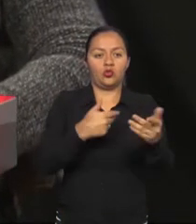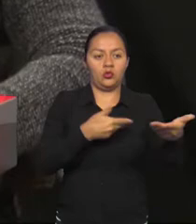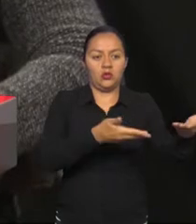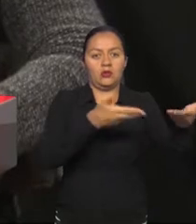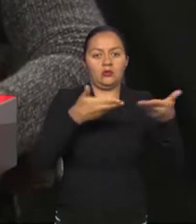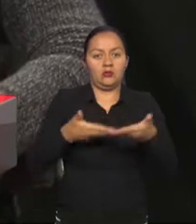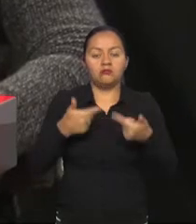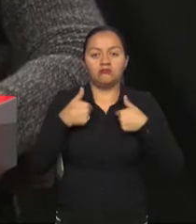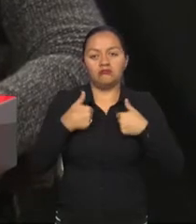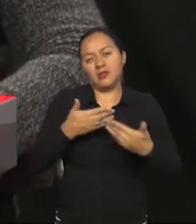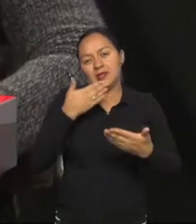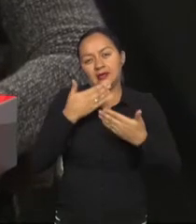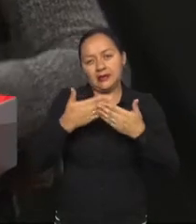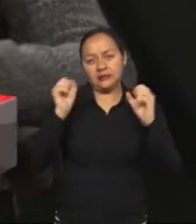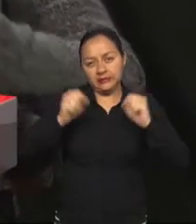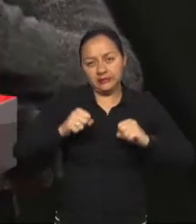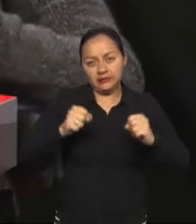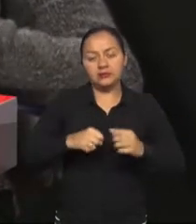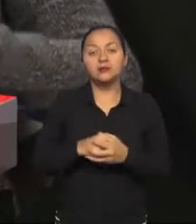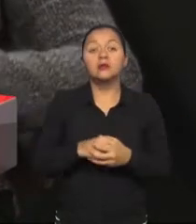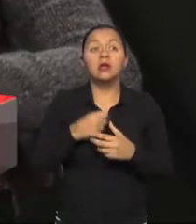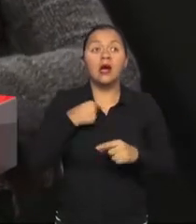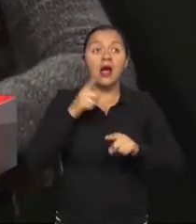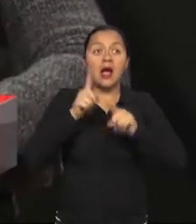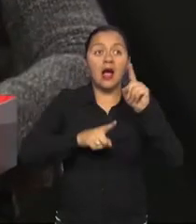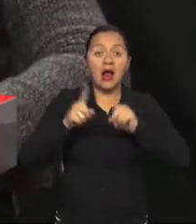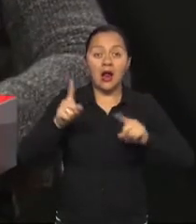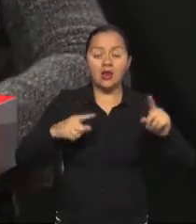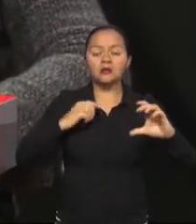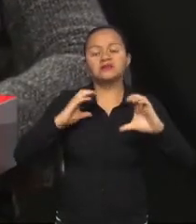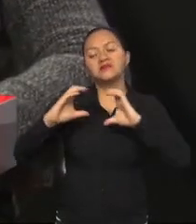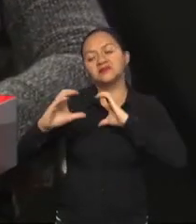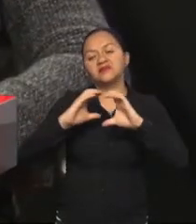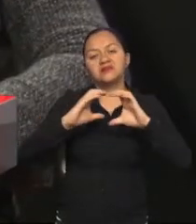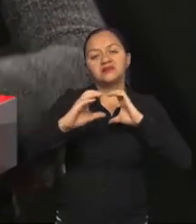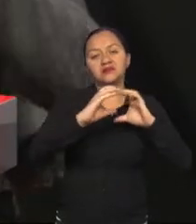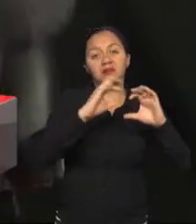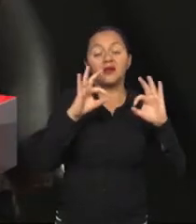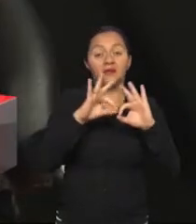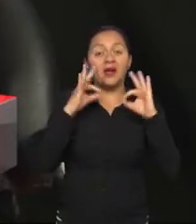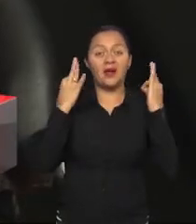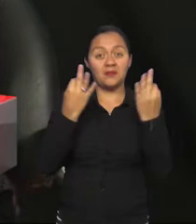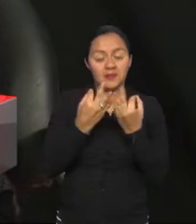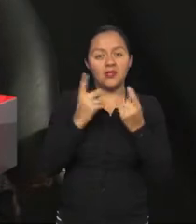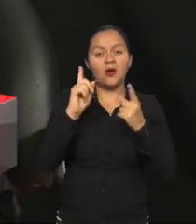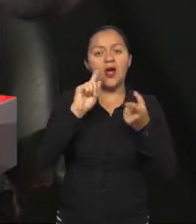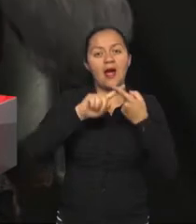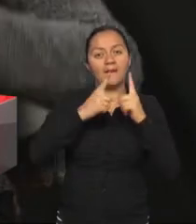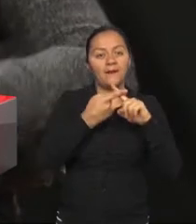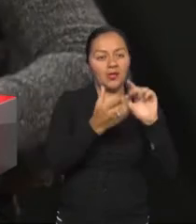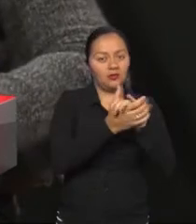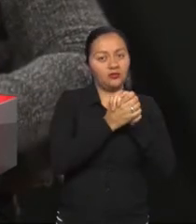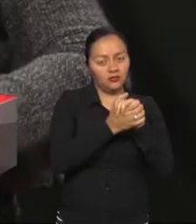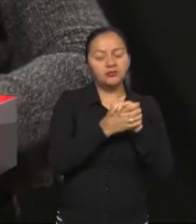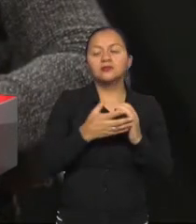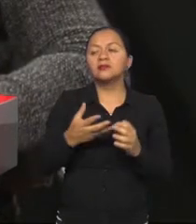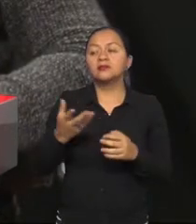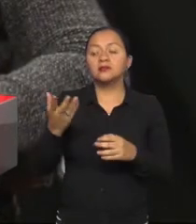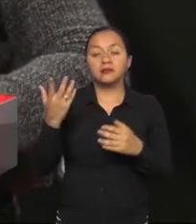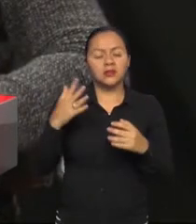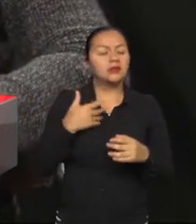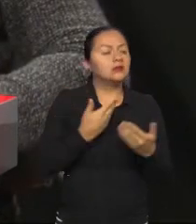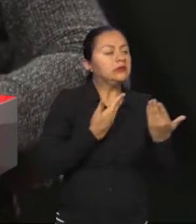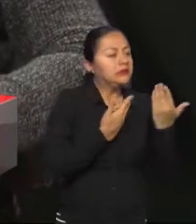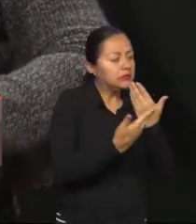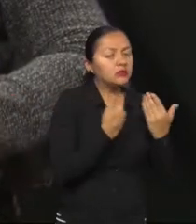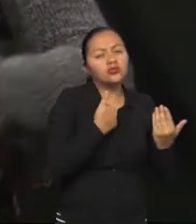agradezco. Yo en algunas conversaciones, incluso de tipo familiar y con amistades, les comentaba, por ejemplo,